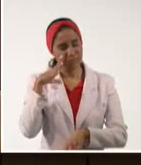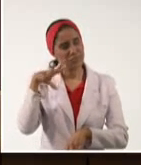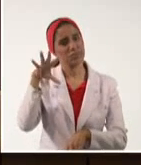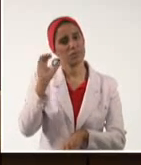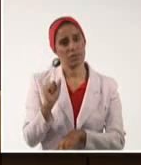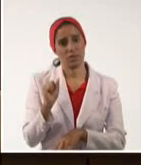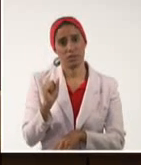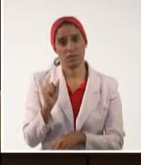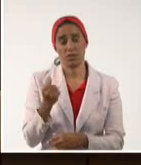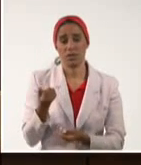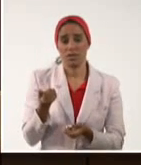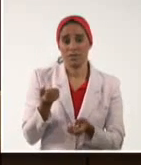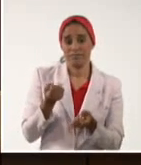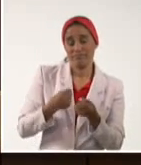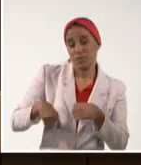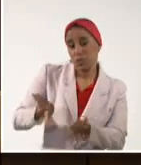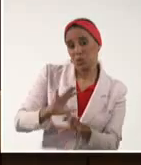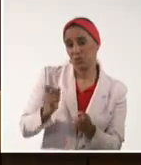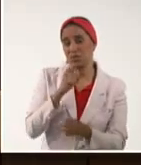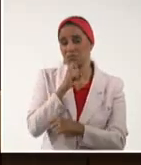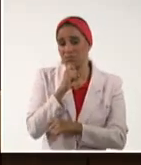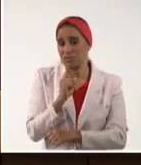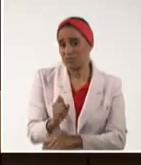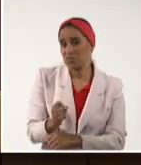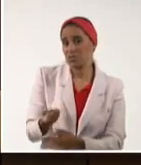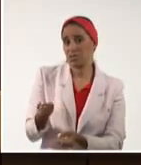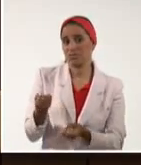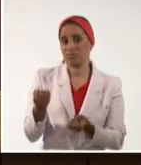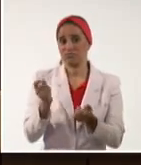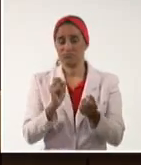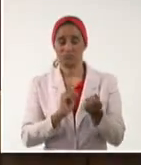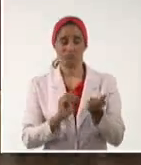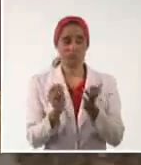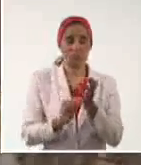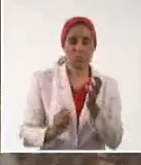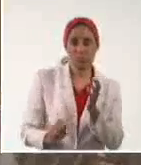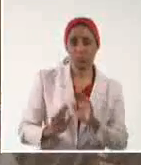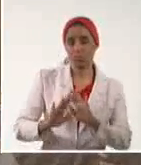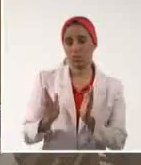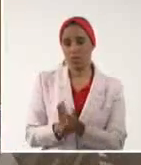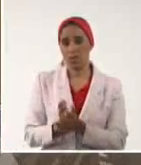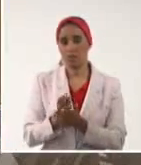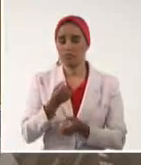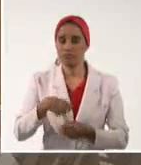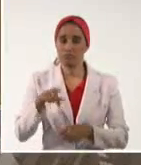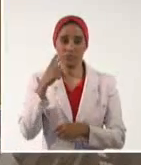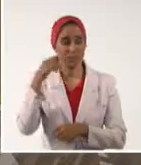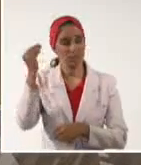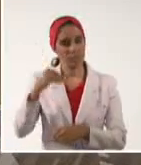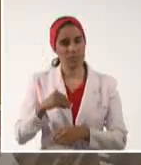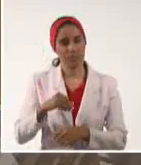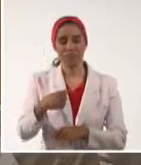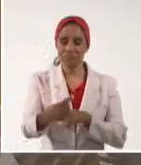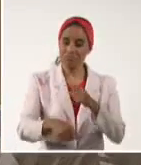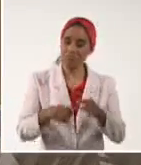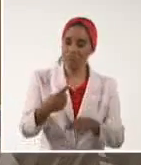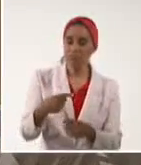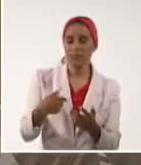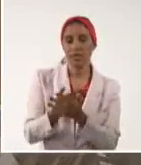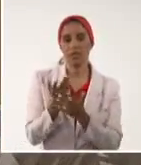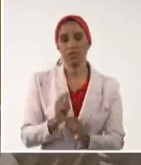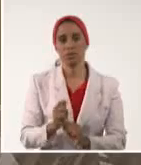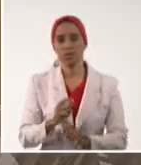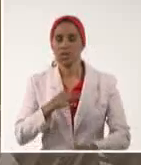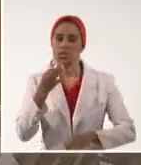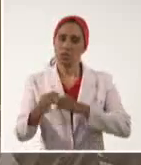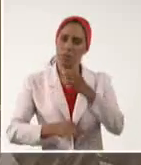de decisiones complejas, como complejo es el momento. En los próximos días se darán